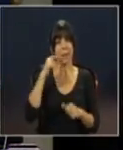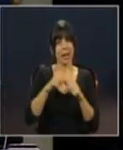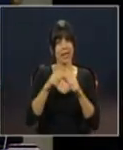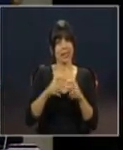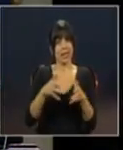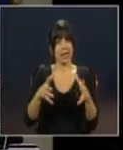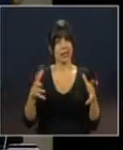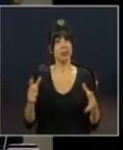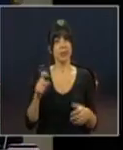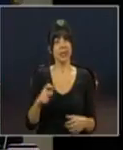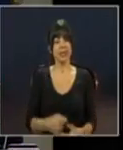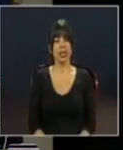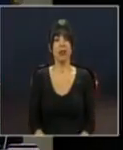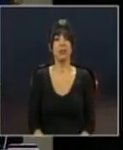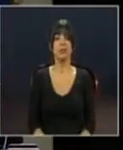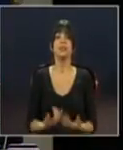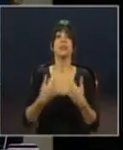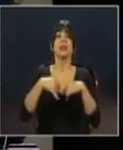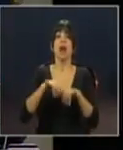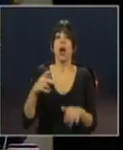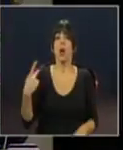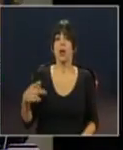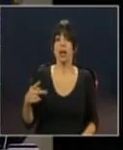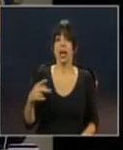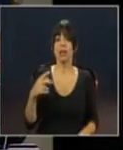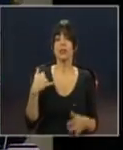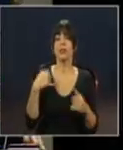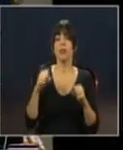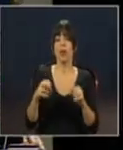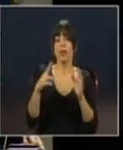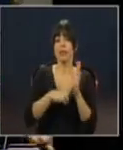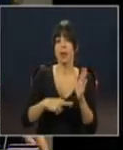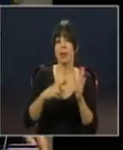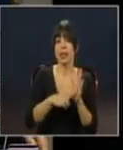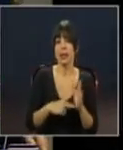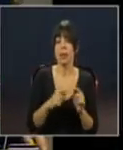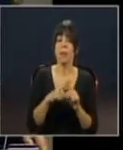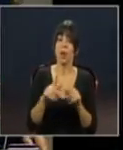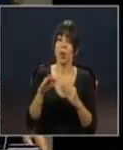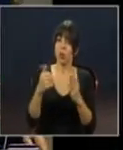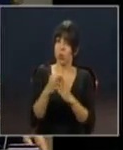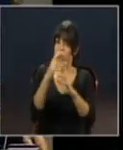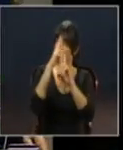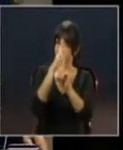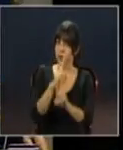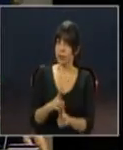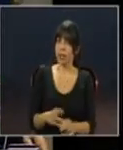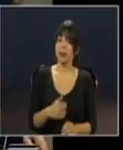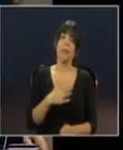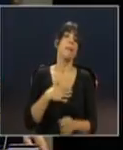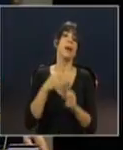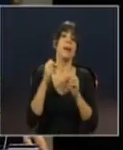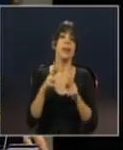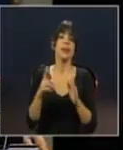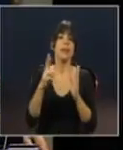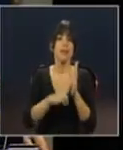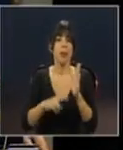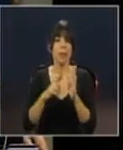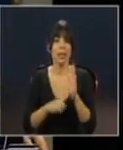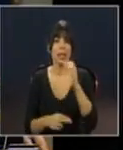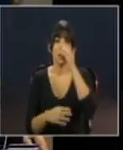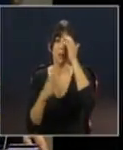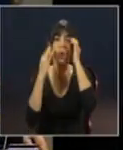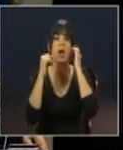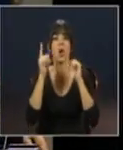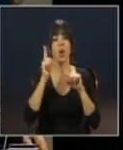creciendo. Aún a riesgo de lucir repetitivo, con todo respeto, permítanme reiterar, porque